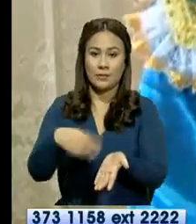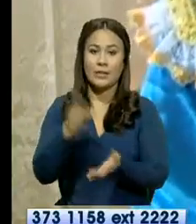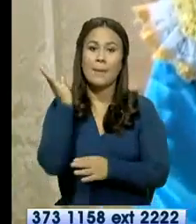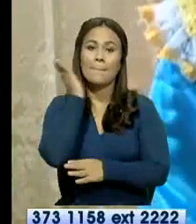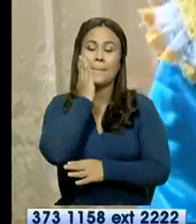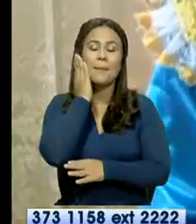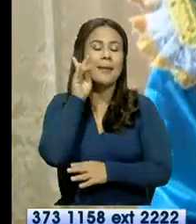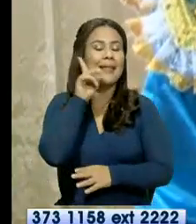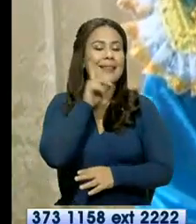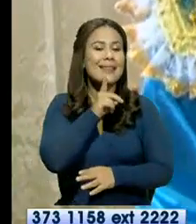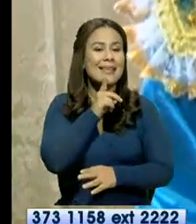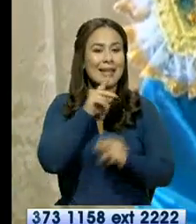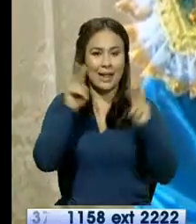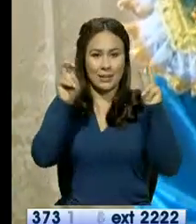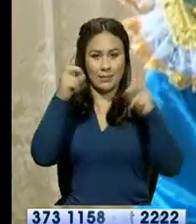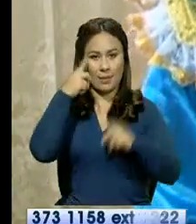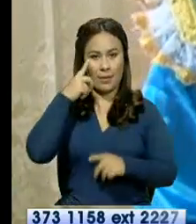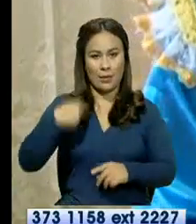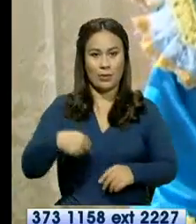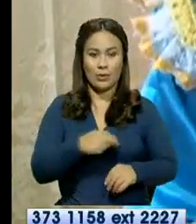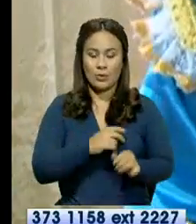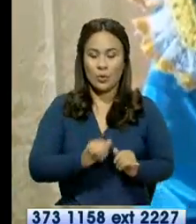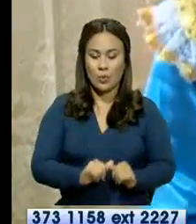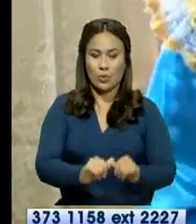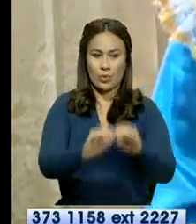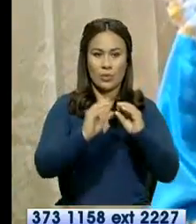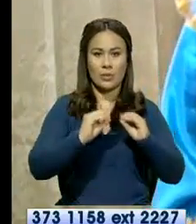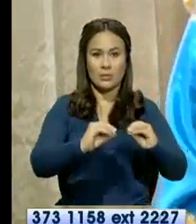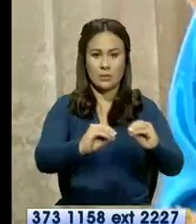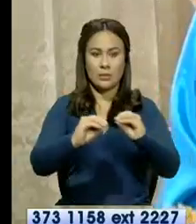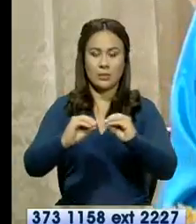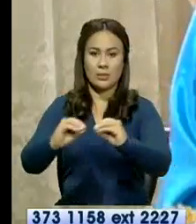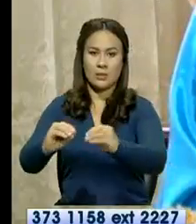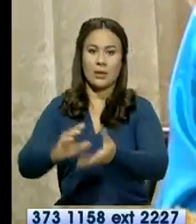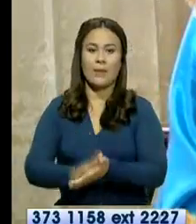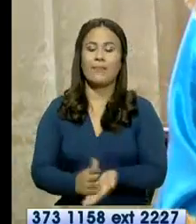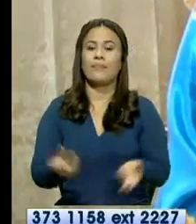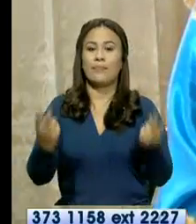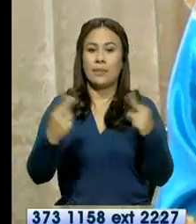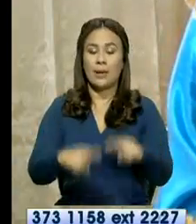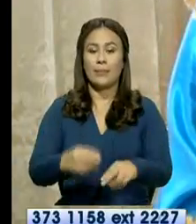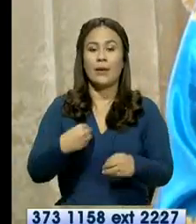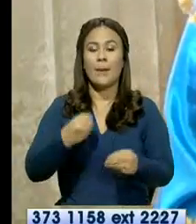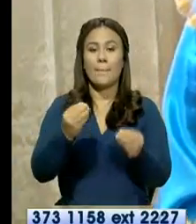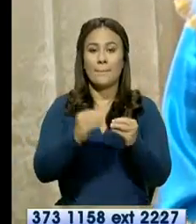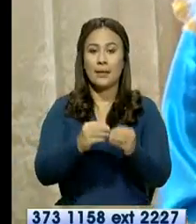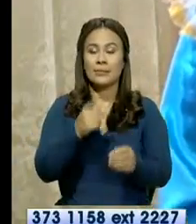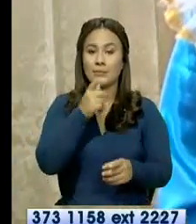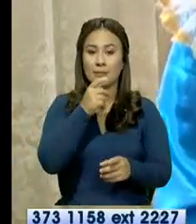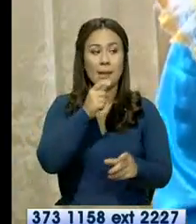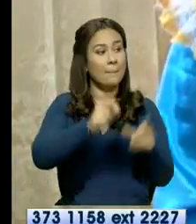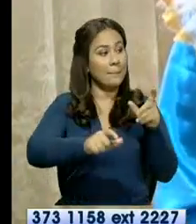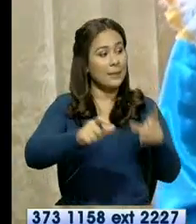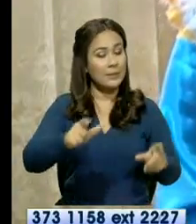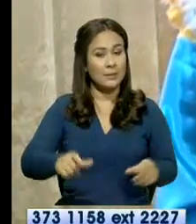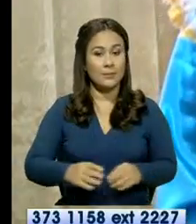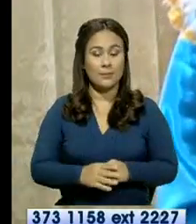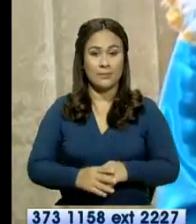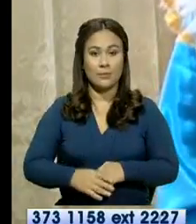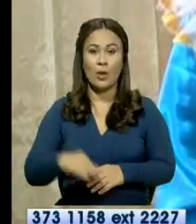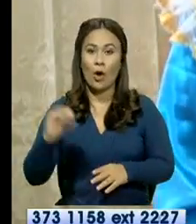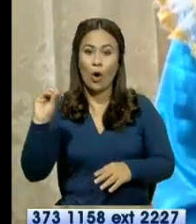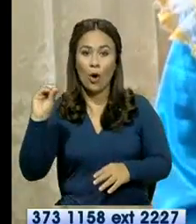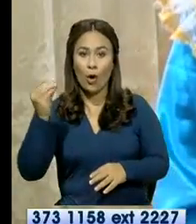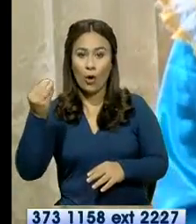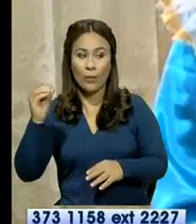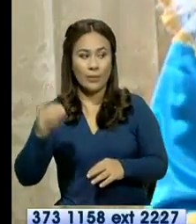Negra, para que nosotros sigamos inculcando en los niños, en las personas